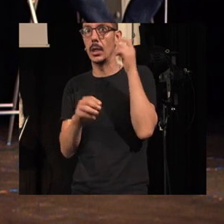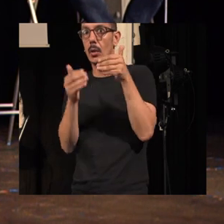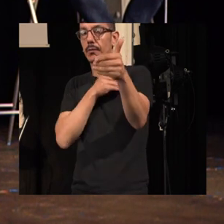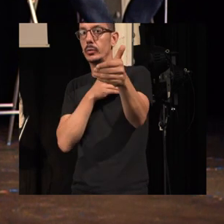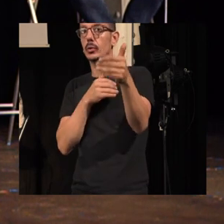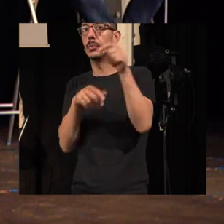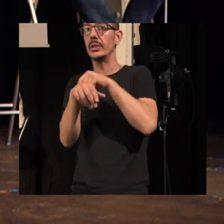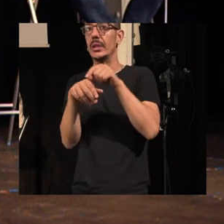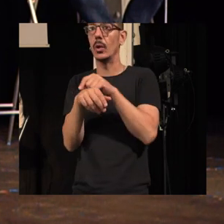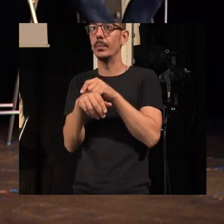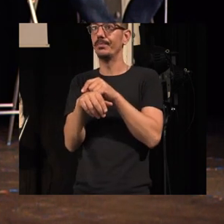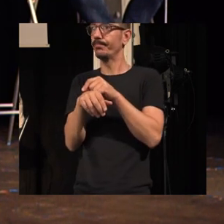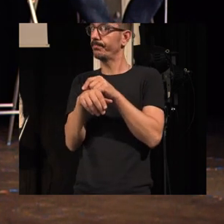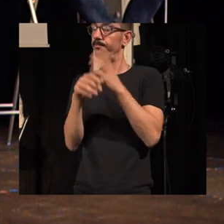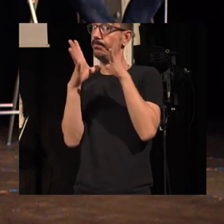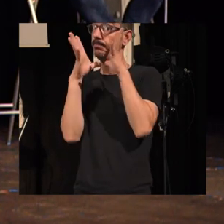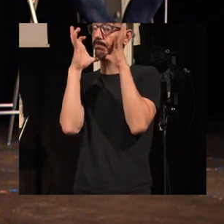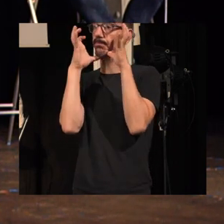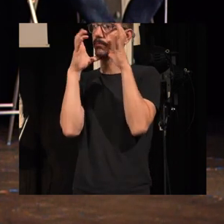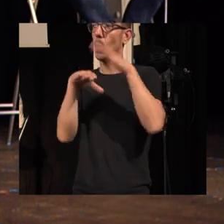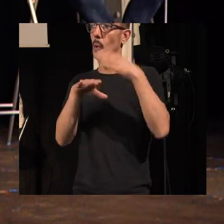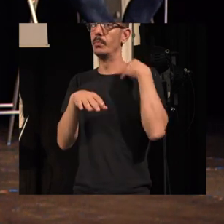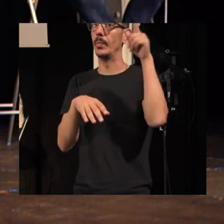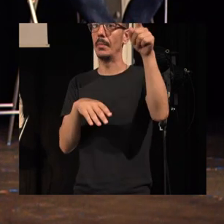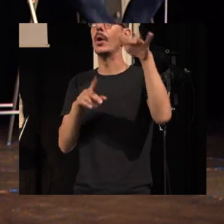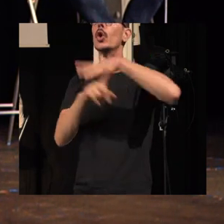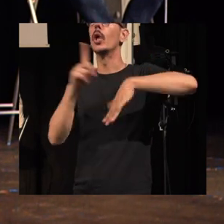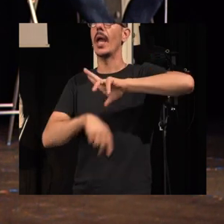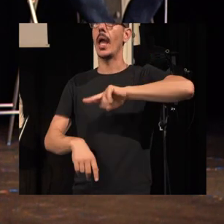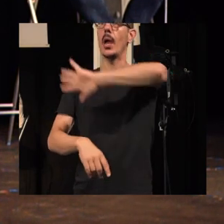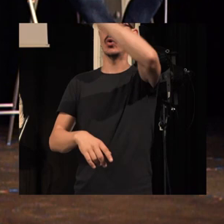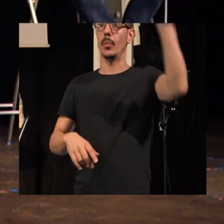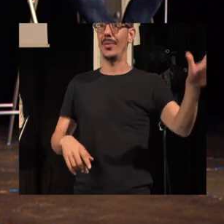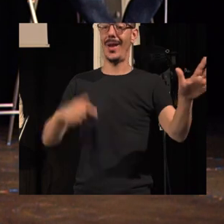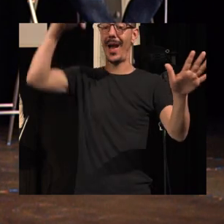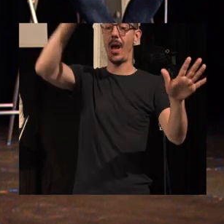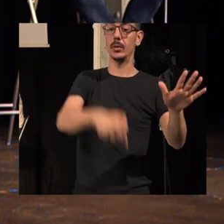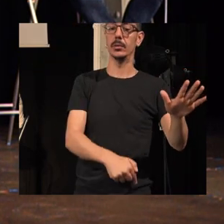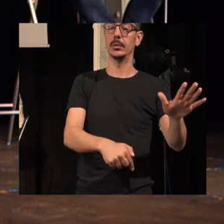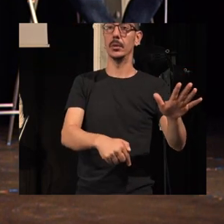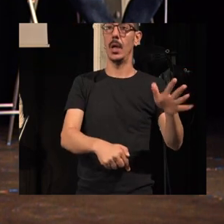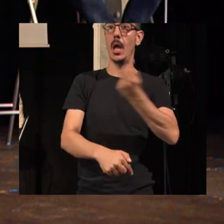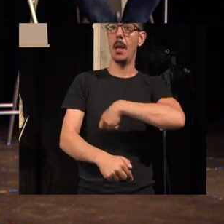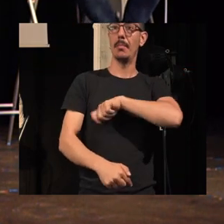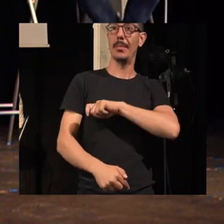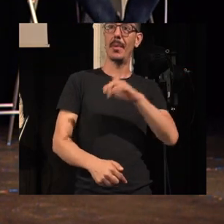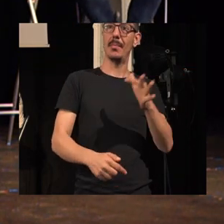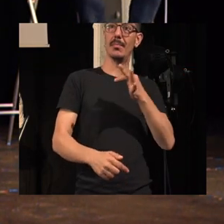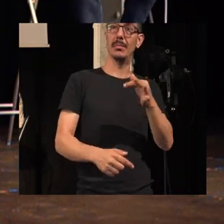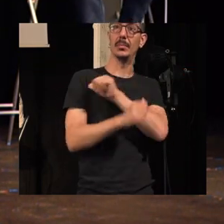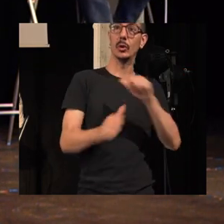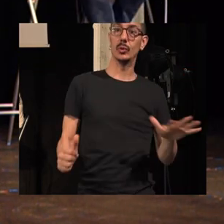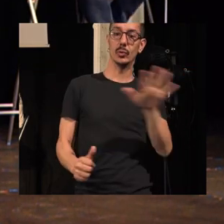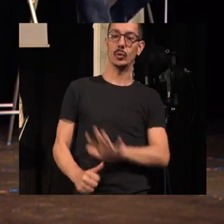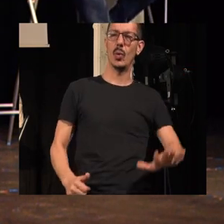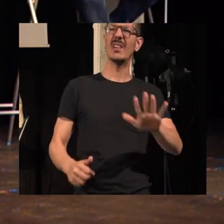político en el contexto europeo. Y ahí está la península ibérica y sus resistencias, que creo que